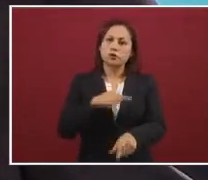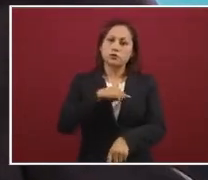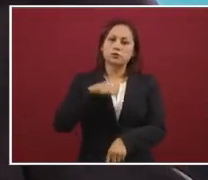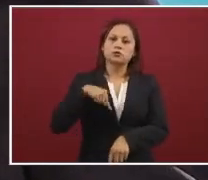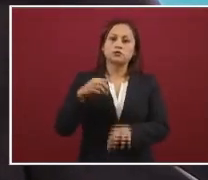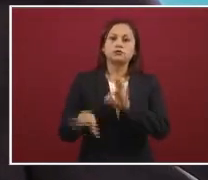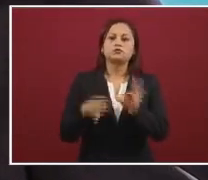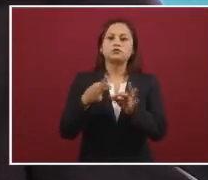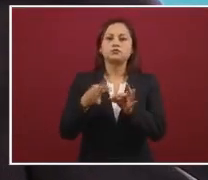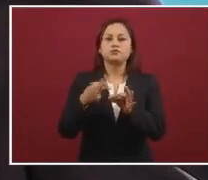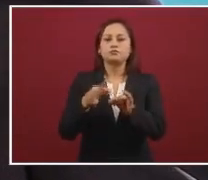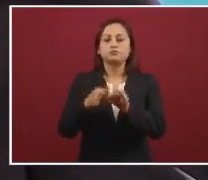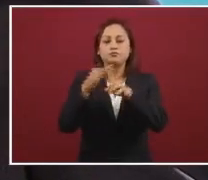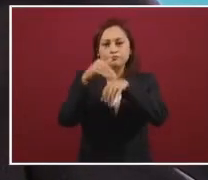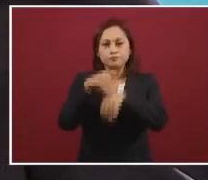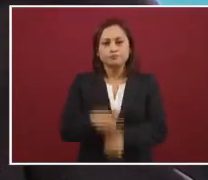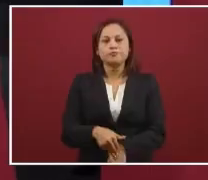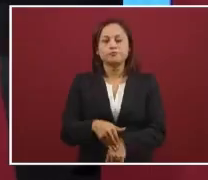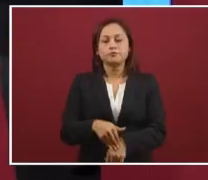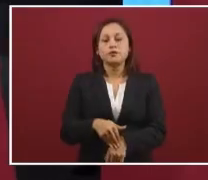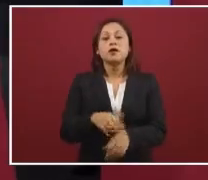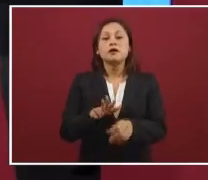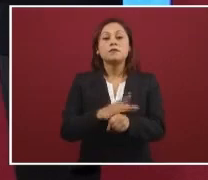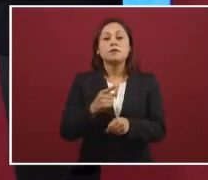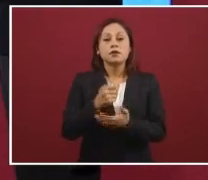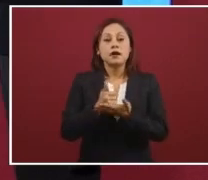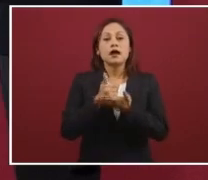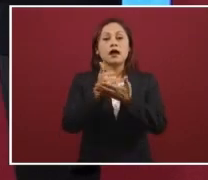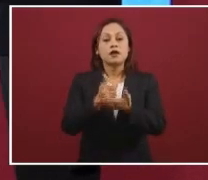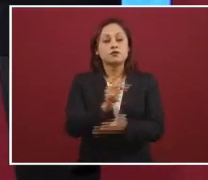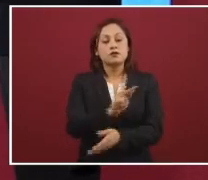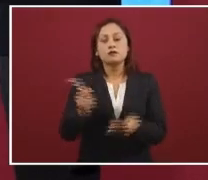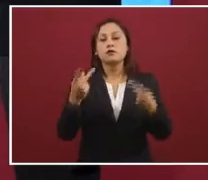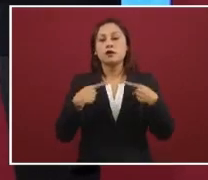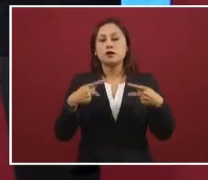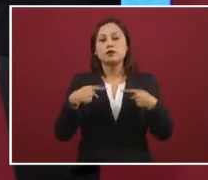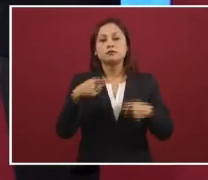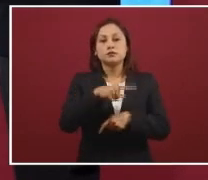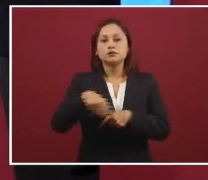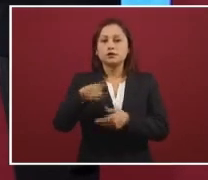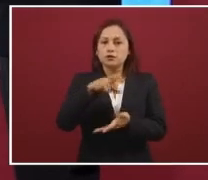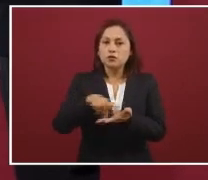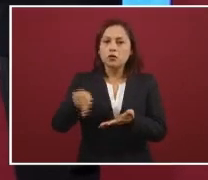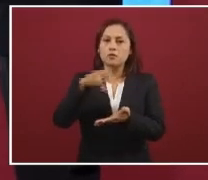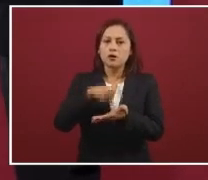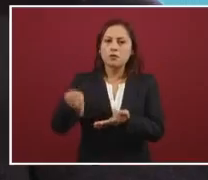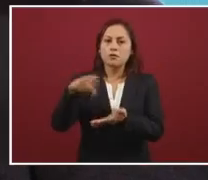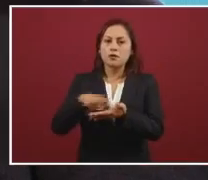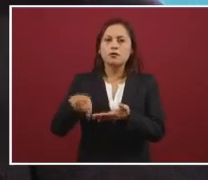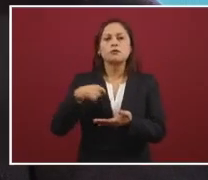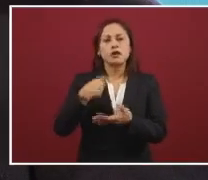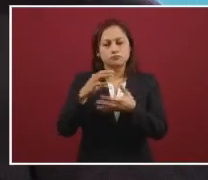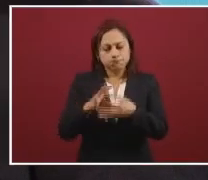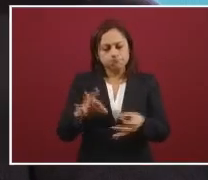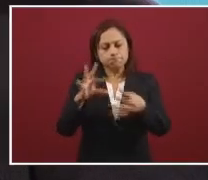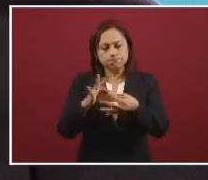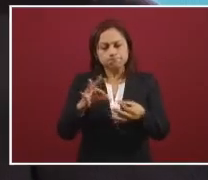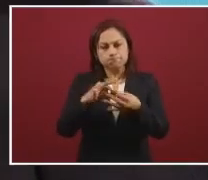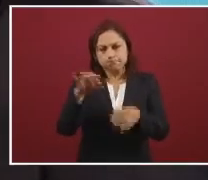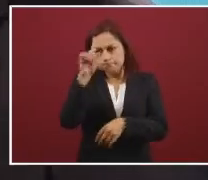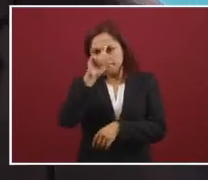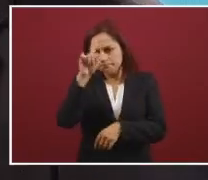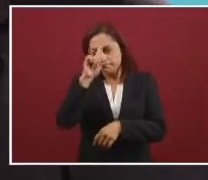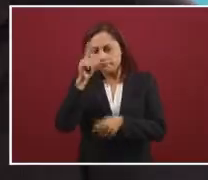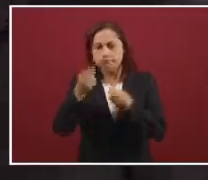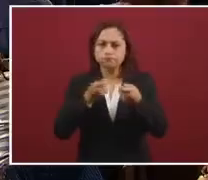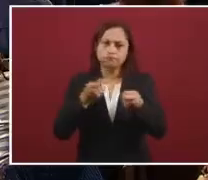a empoderar al consumidor en nuestro país y con ello, con un consumidor empoderado, a poder regular el mercado como se ha venido